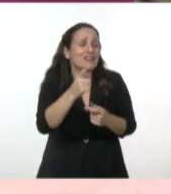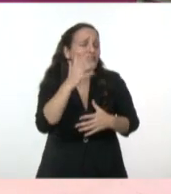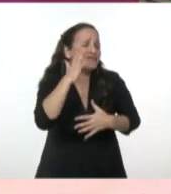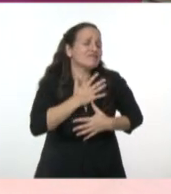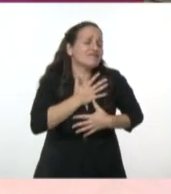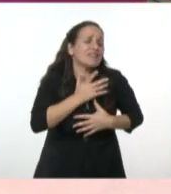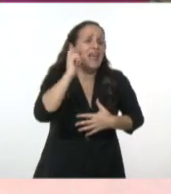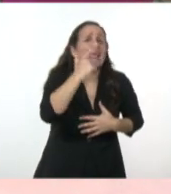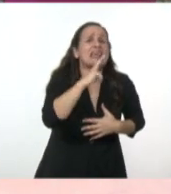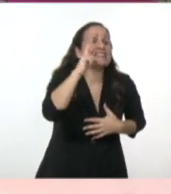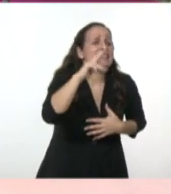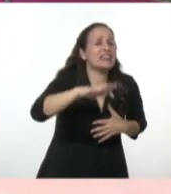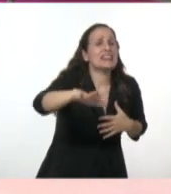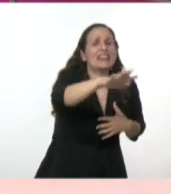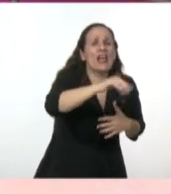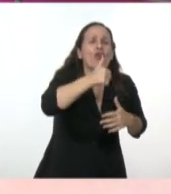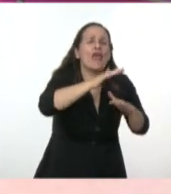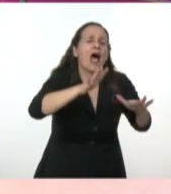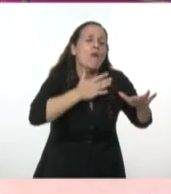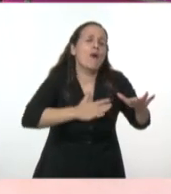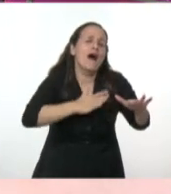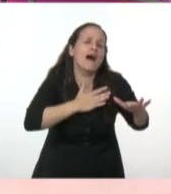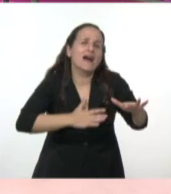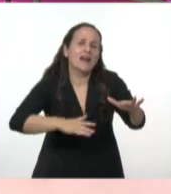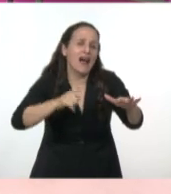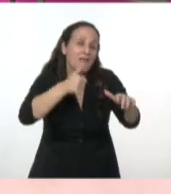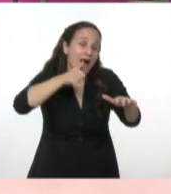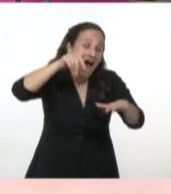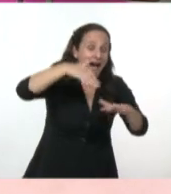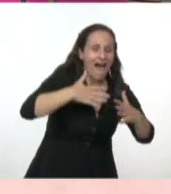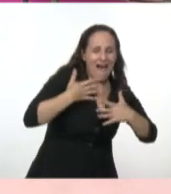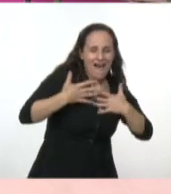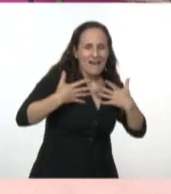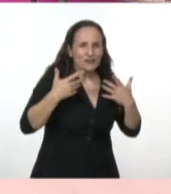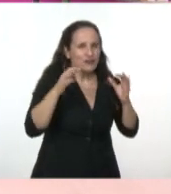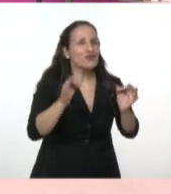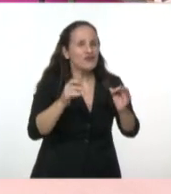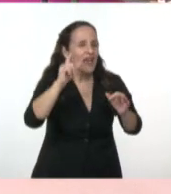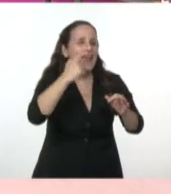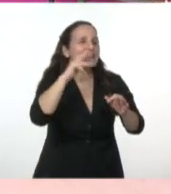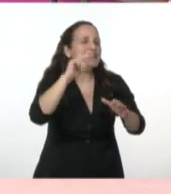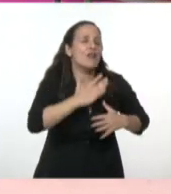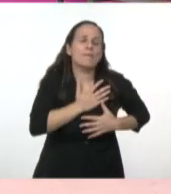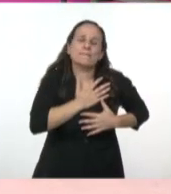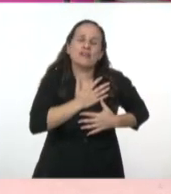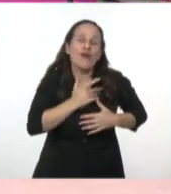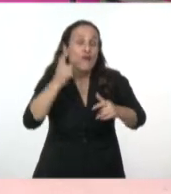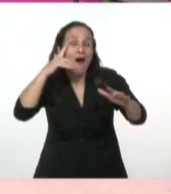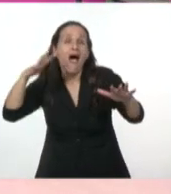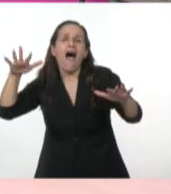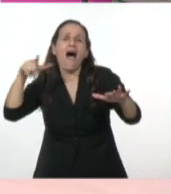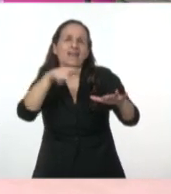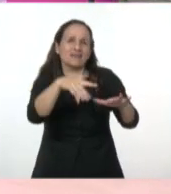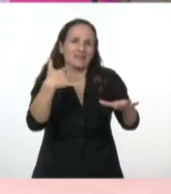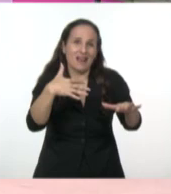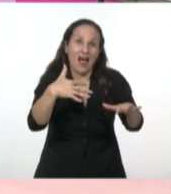las aguas mansas. Tus caricias dulces y suaves y bellas, lo sé, estero mío, me harán tanta falta. Si una